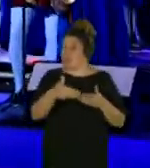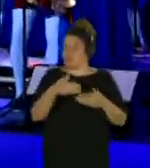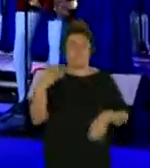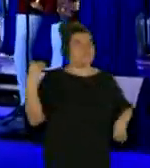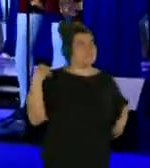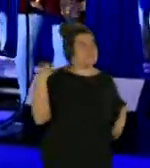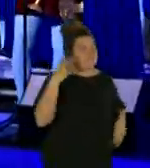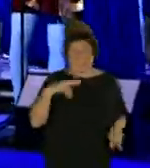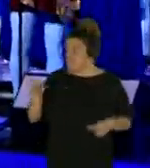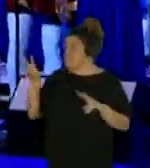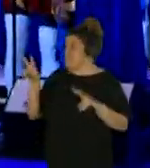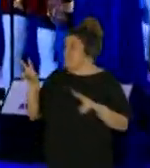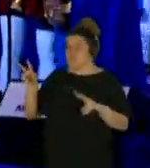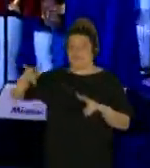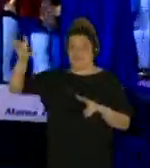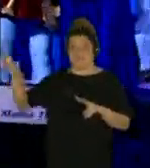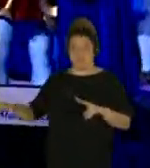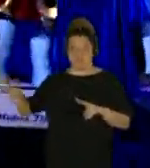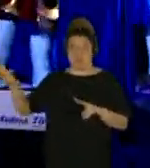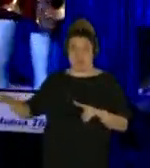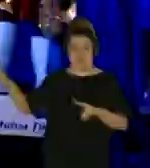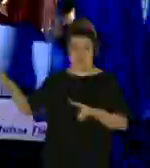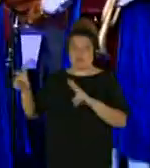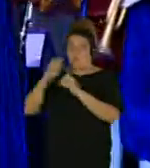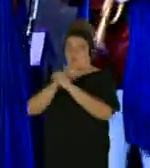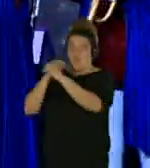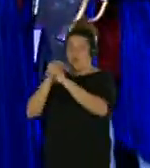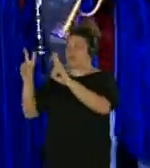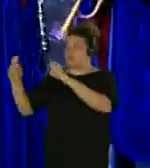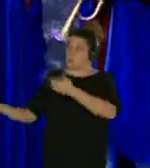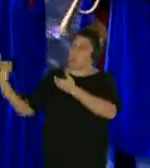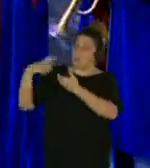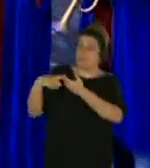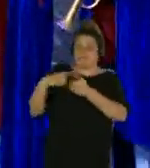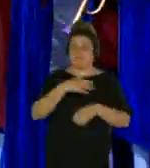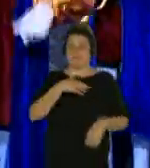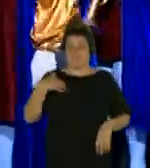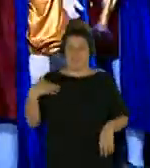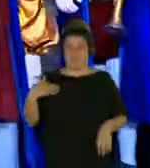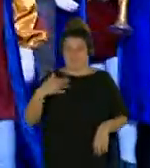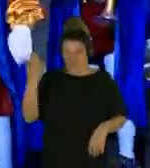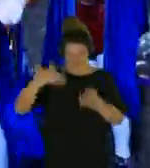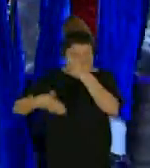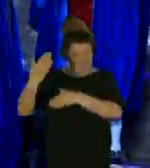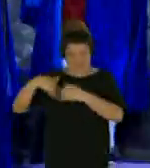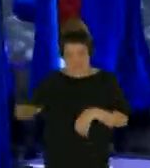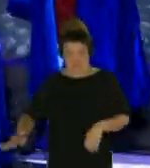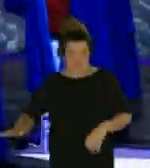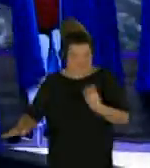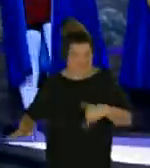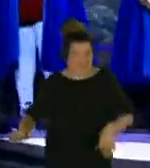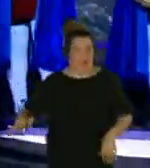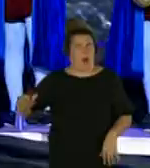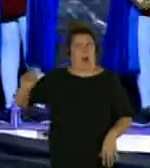Sabia nueva que viene a ejercer. Ese niño ahora pinta canas y en el